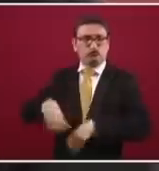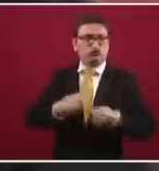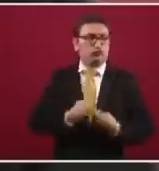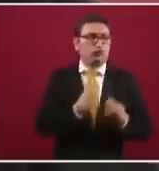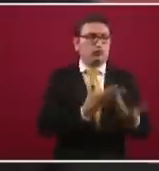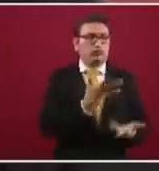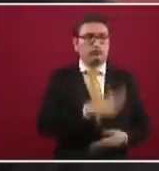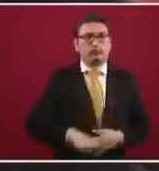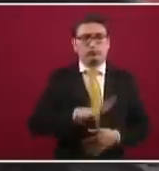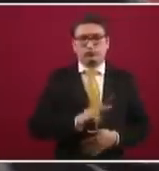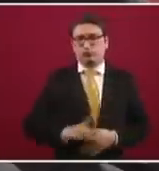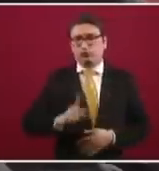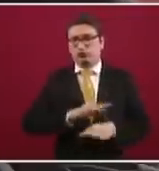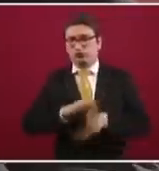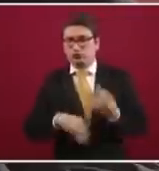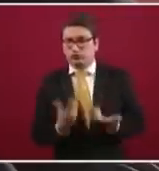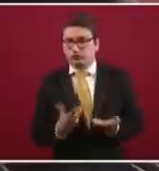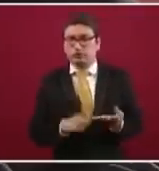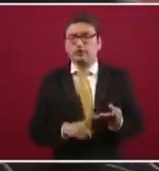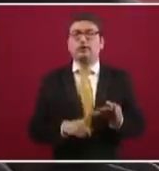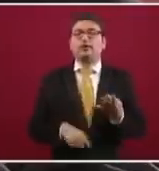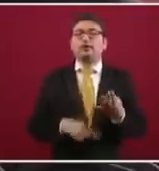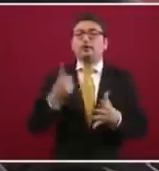la ley de austeridad que está